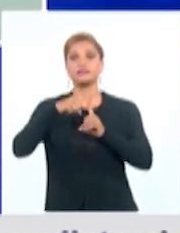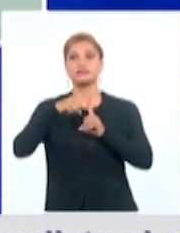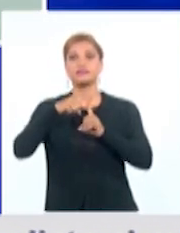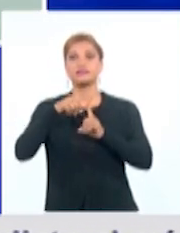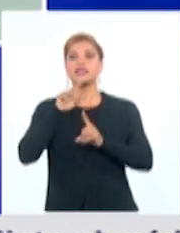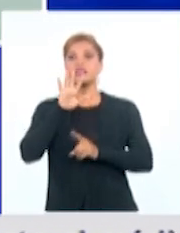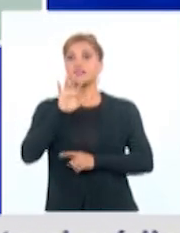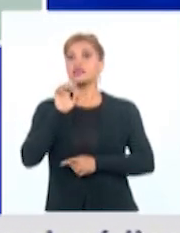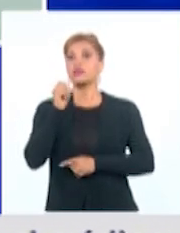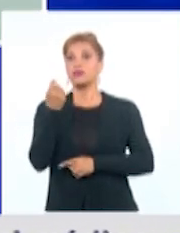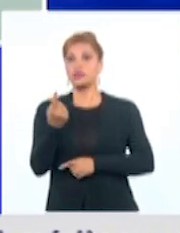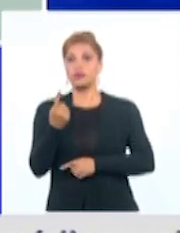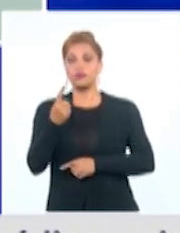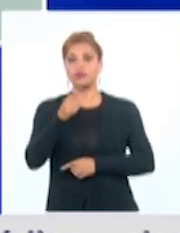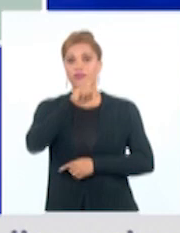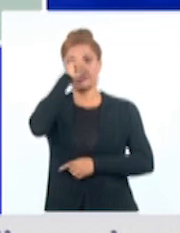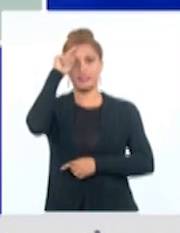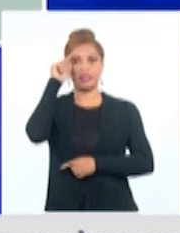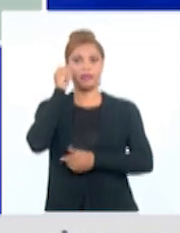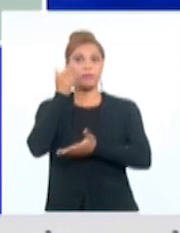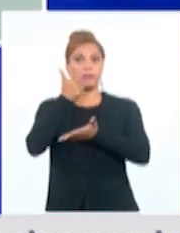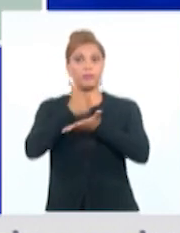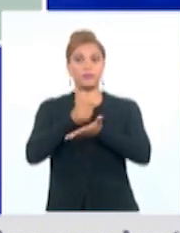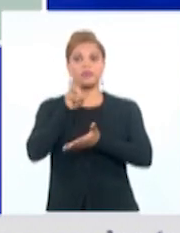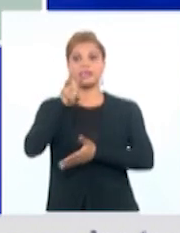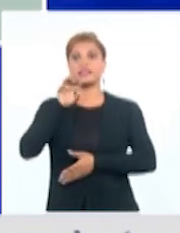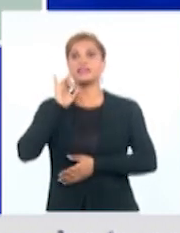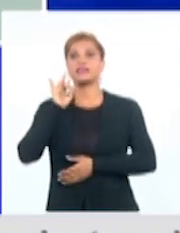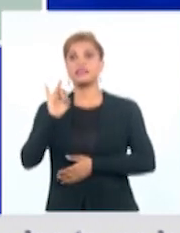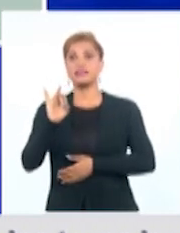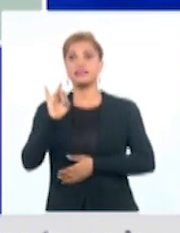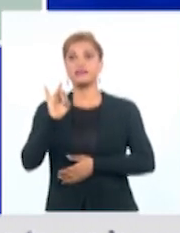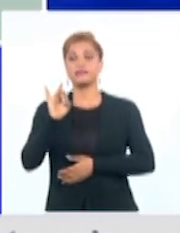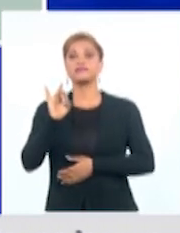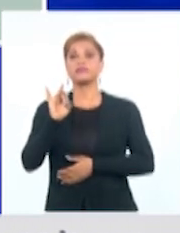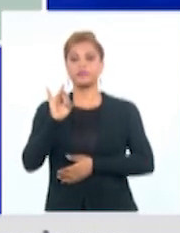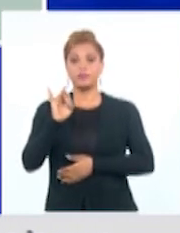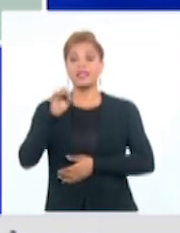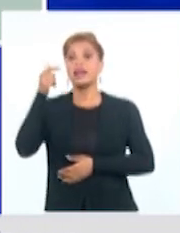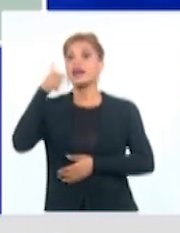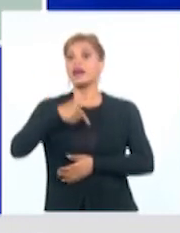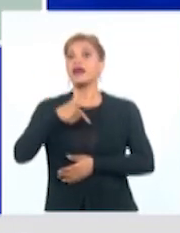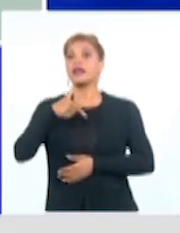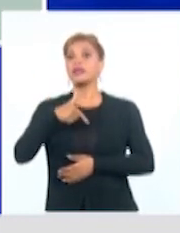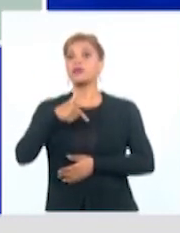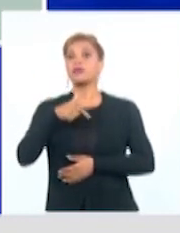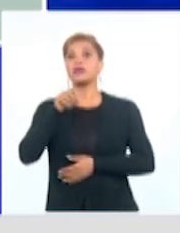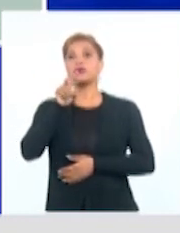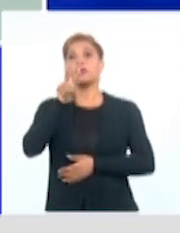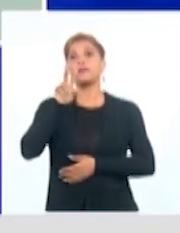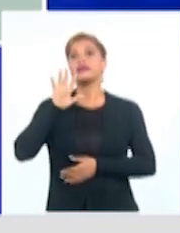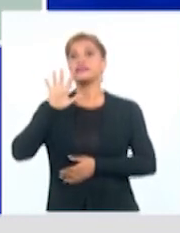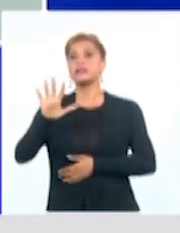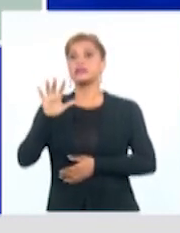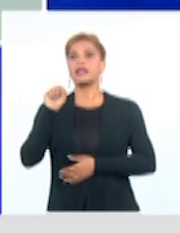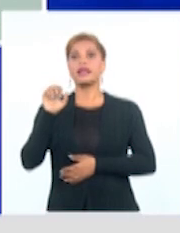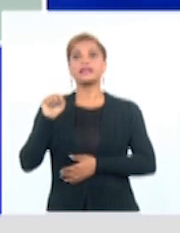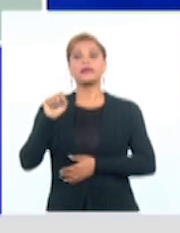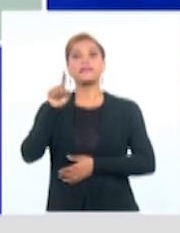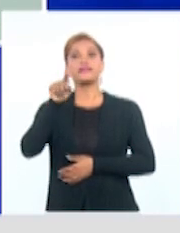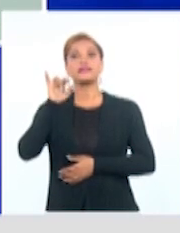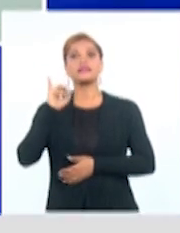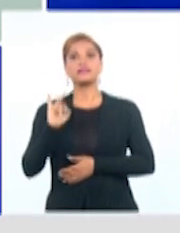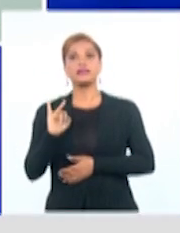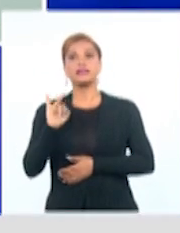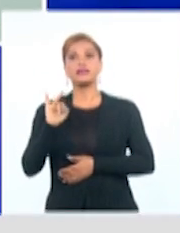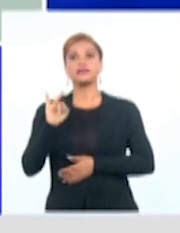con 51, como pueden ver. Santi Espíritus con 37 casos autóctonos, Atibonico con 25, La Sierpe